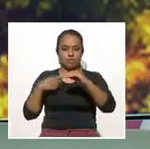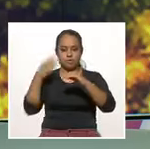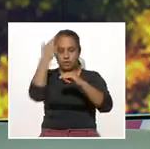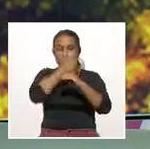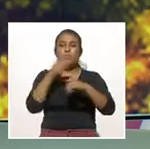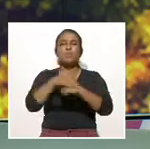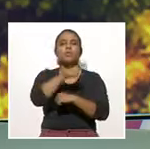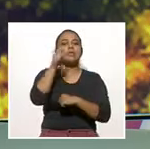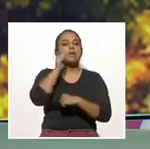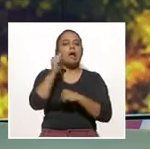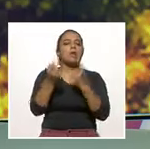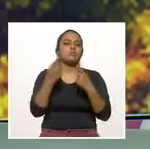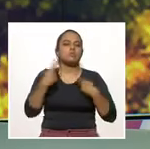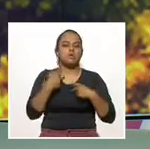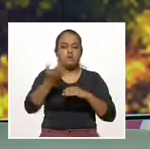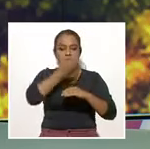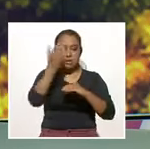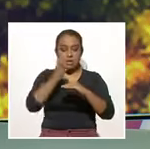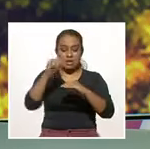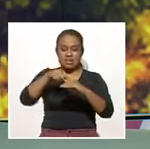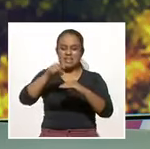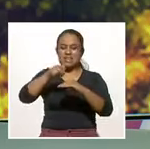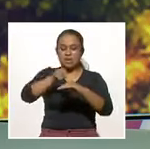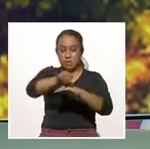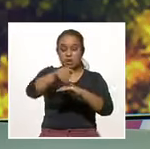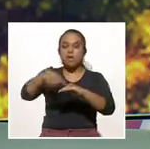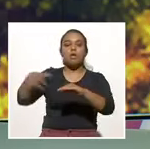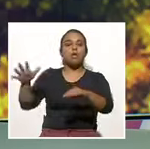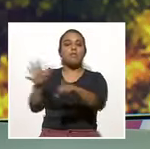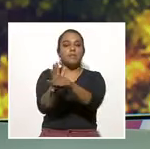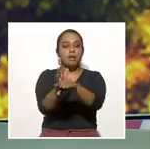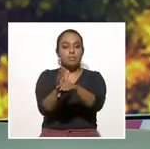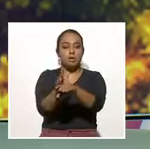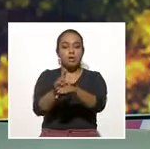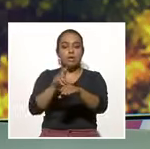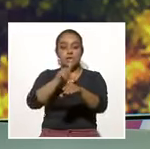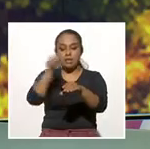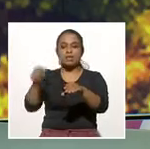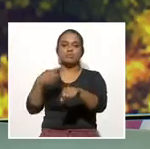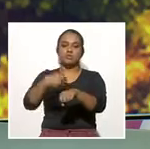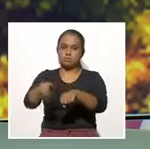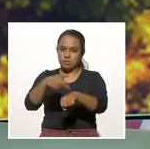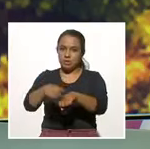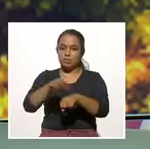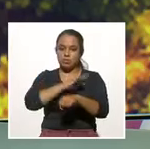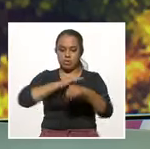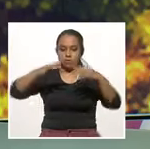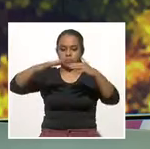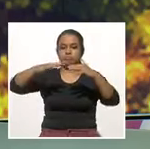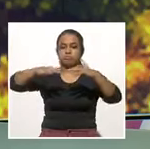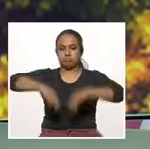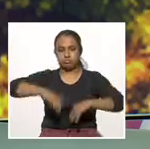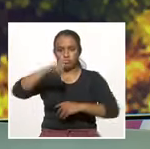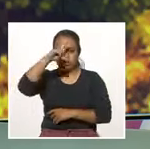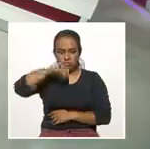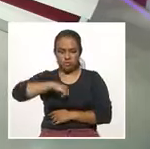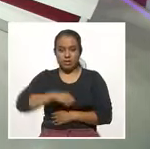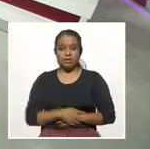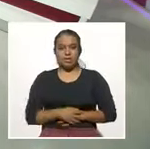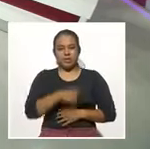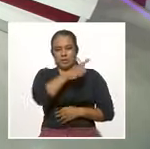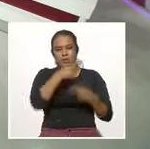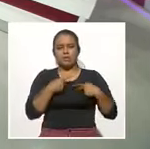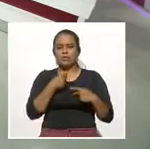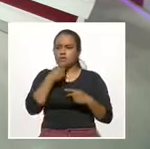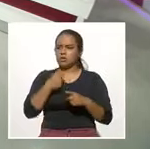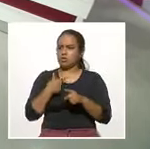en la azotea, lo cual si tapa el desagüe, ese incremento y ese peso puede ser un riesgo para la estructura. Así es. Vimos que la persona dice, yo me